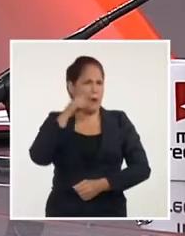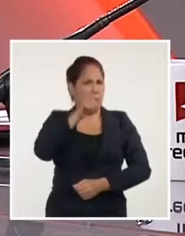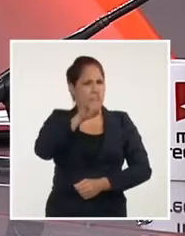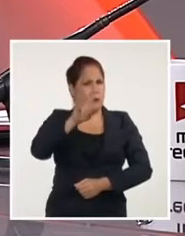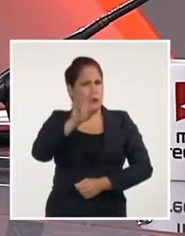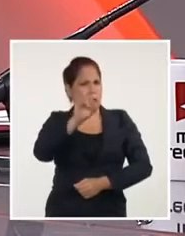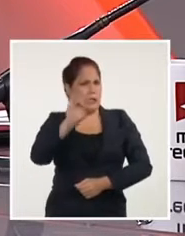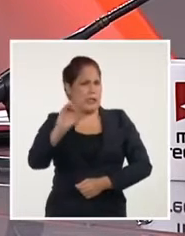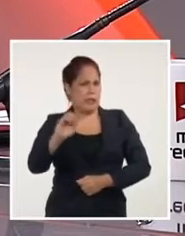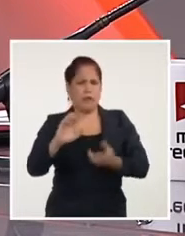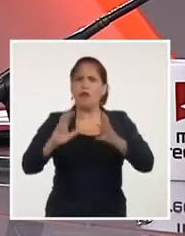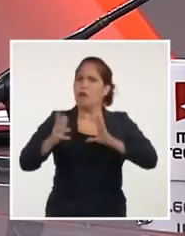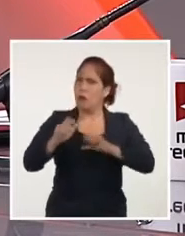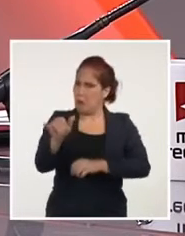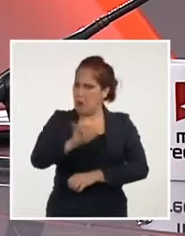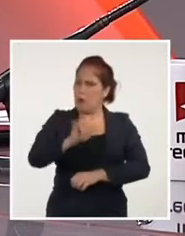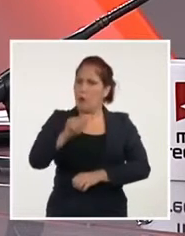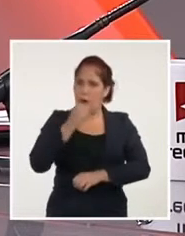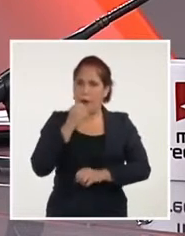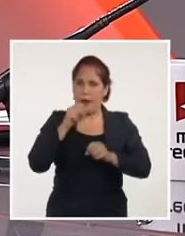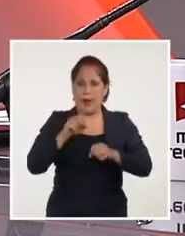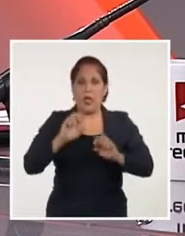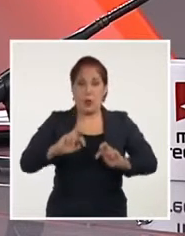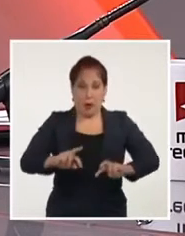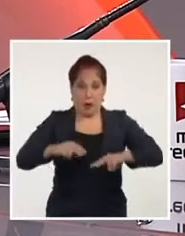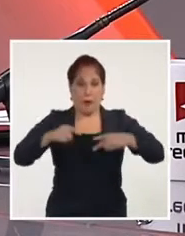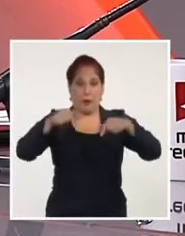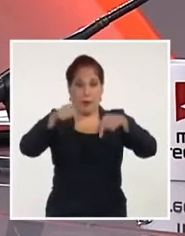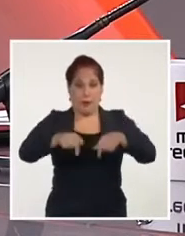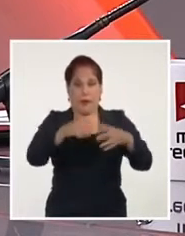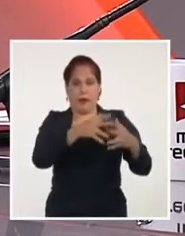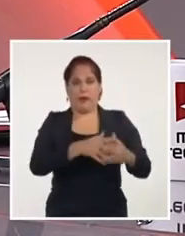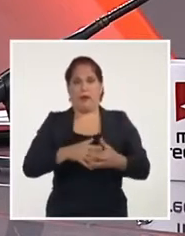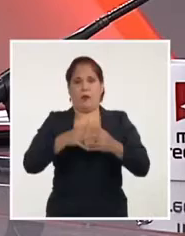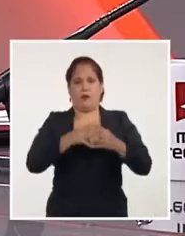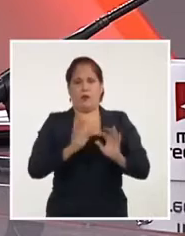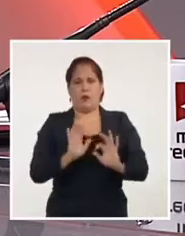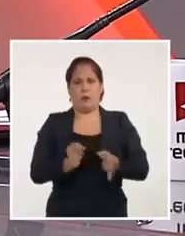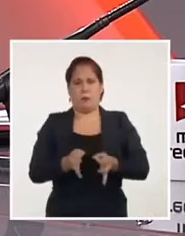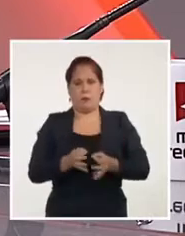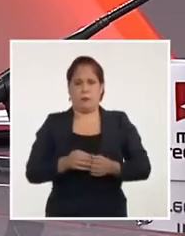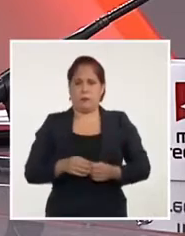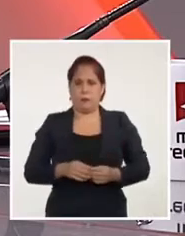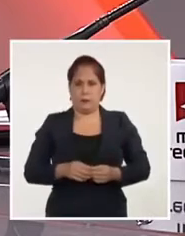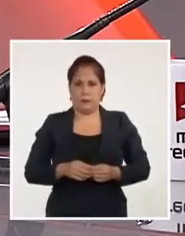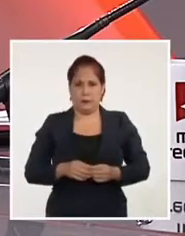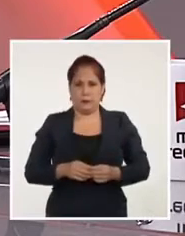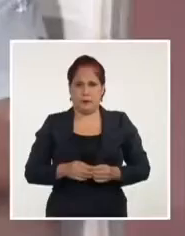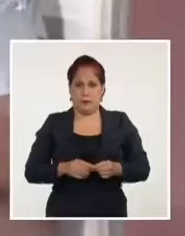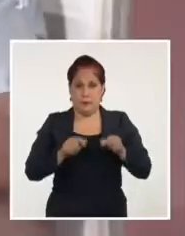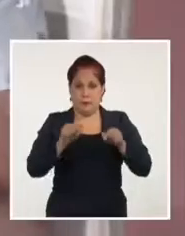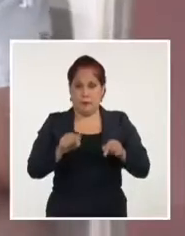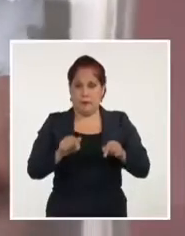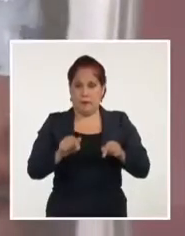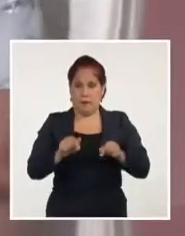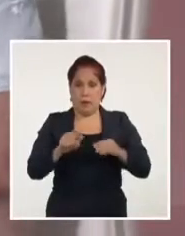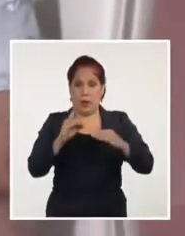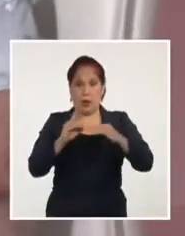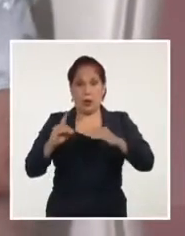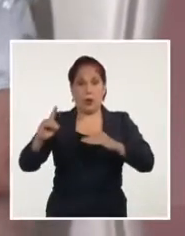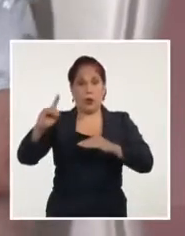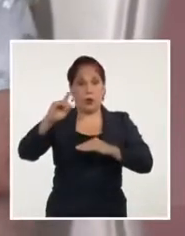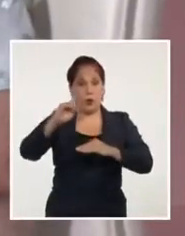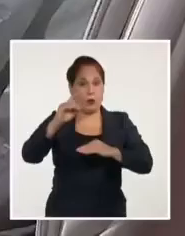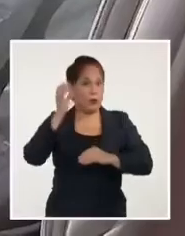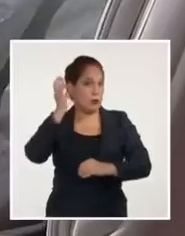un modelo también para lo que Estados Unidos ha pretendido hacer con este país. Y se trata, doctora Hilda Saladriga,